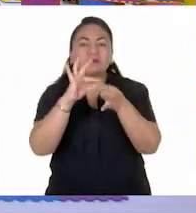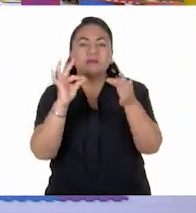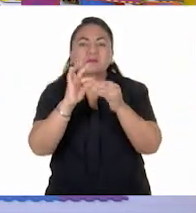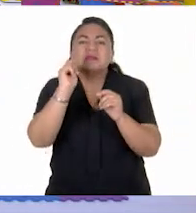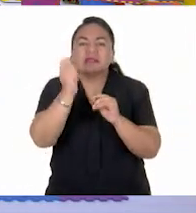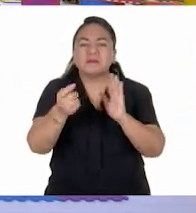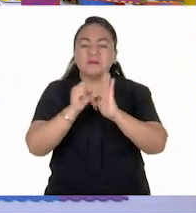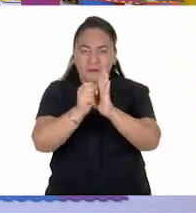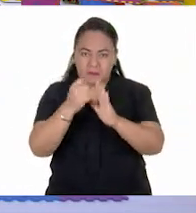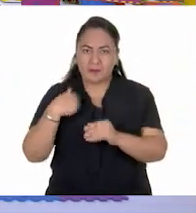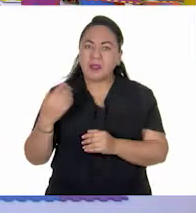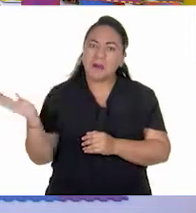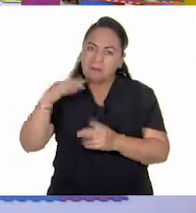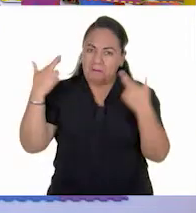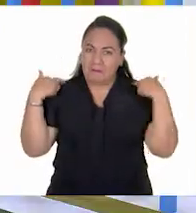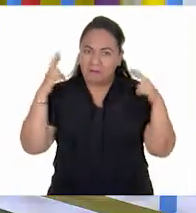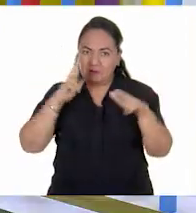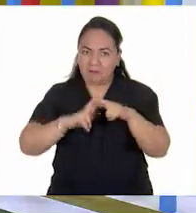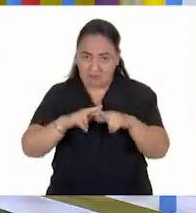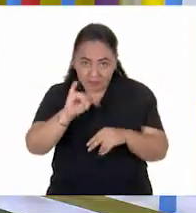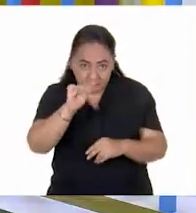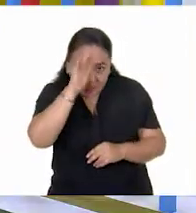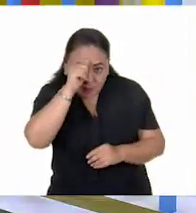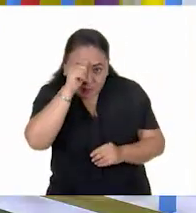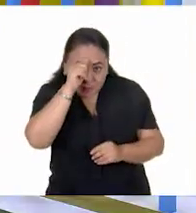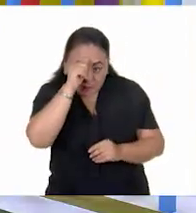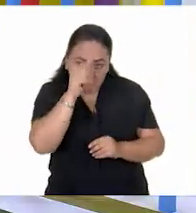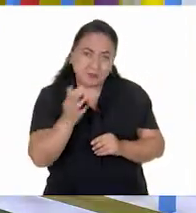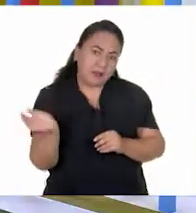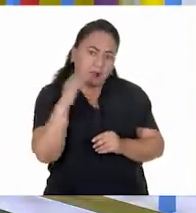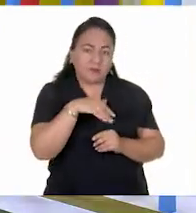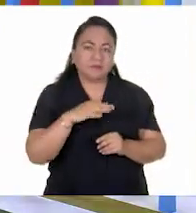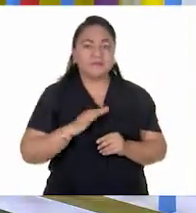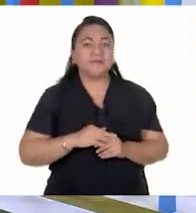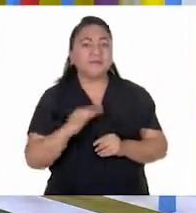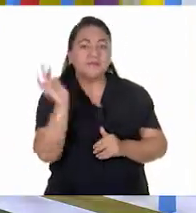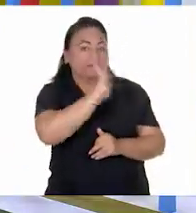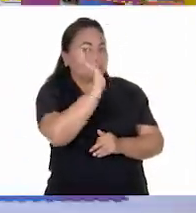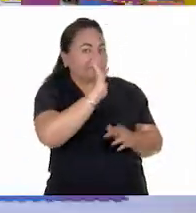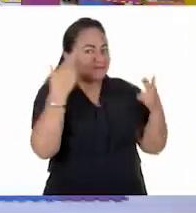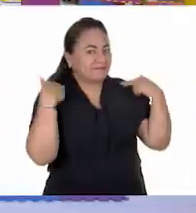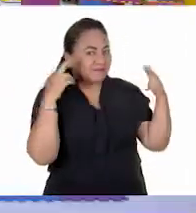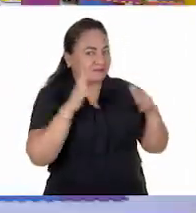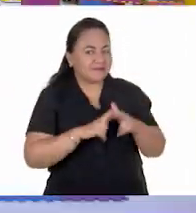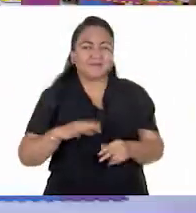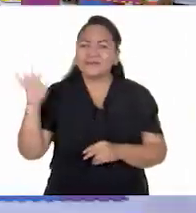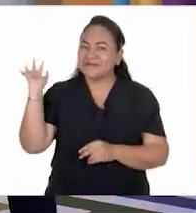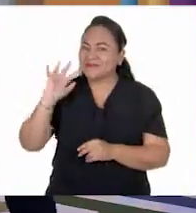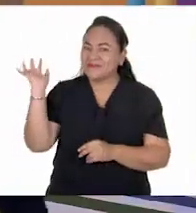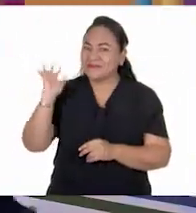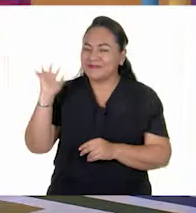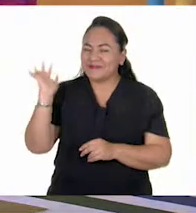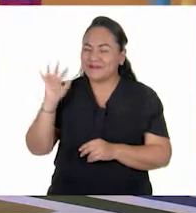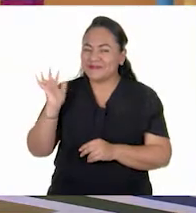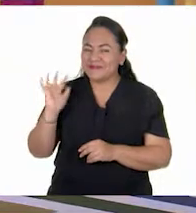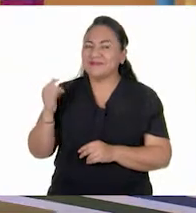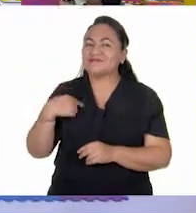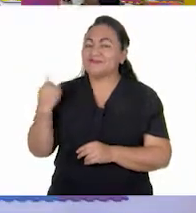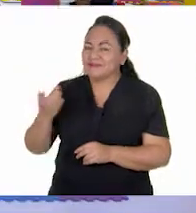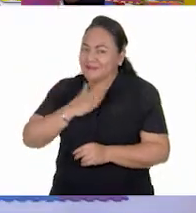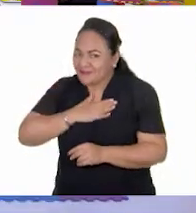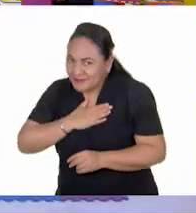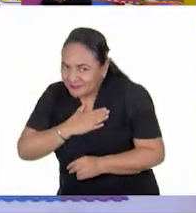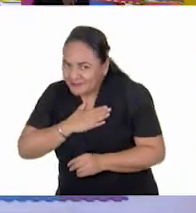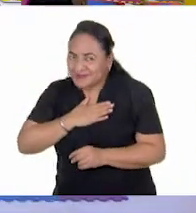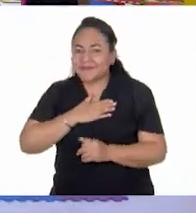si vamos con el maestro Danis para que nos explique? ¿Les parece? Vamos. Hola, maestro Danis, ¿cómo estás? Hola, Pili, ¿cómo estás? Bien, gracias. Te saludo con el